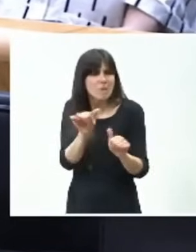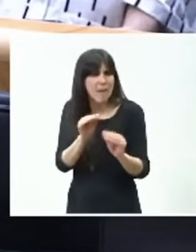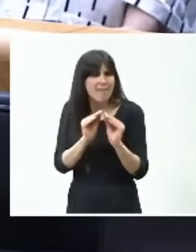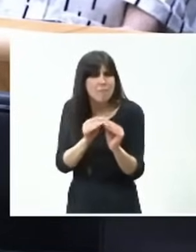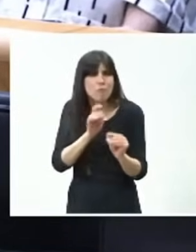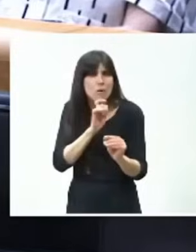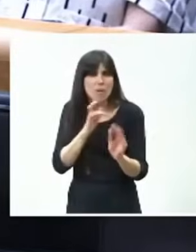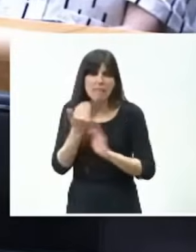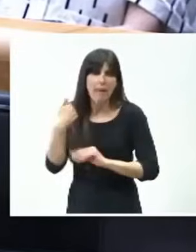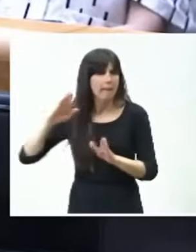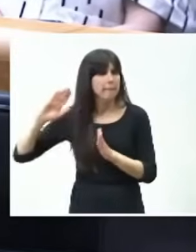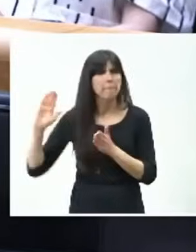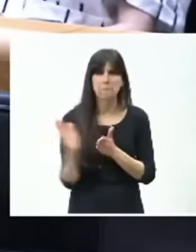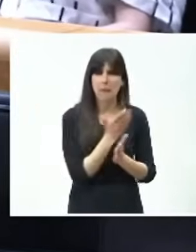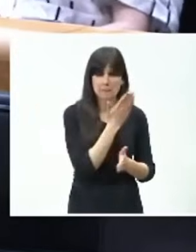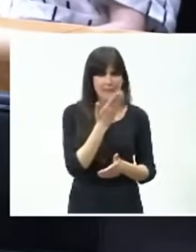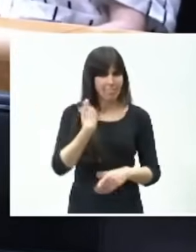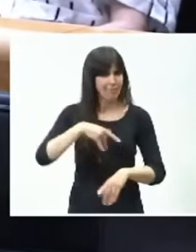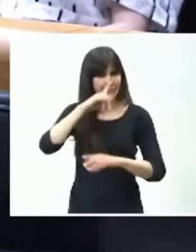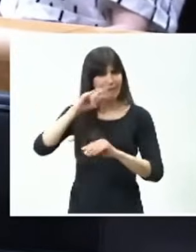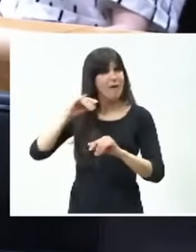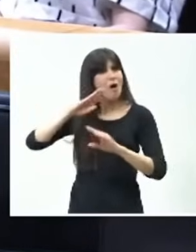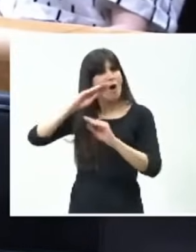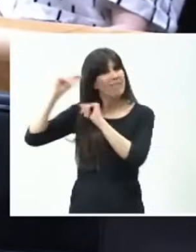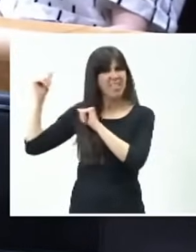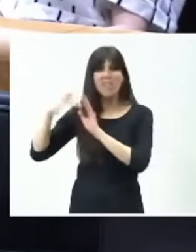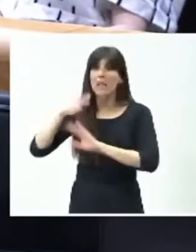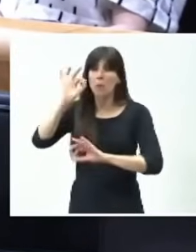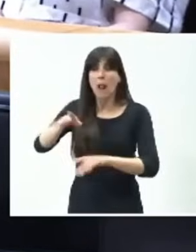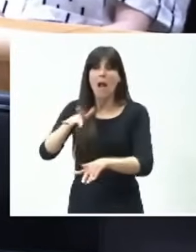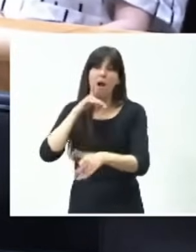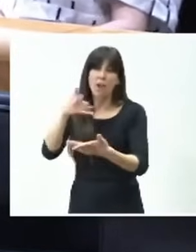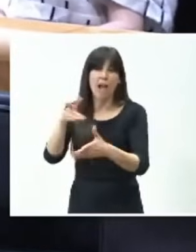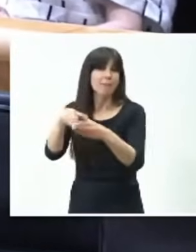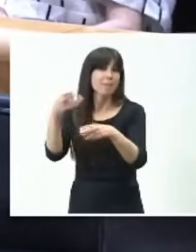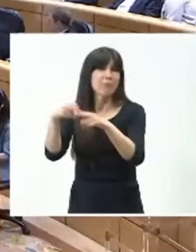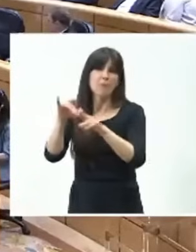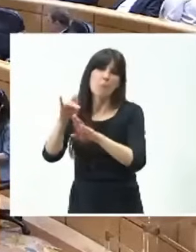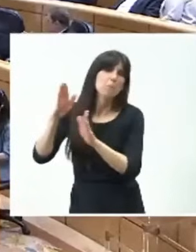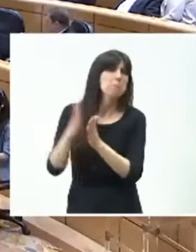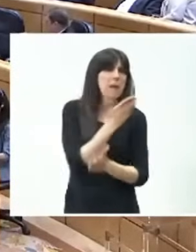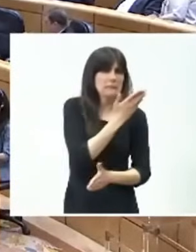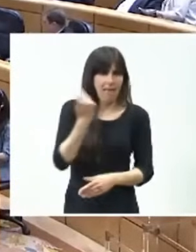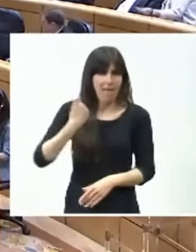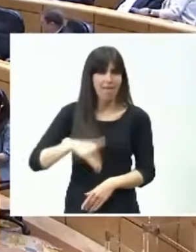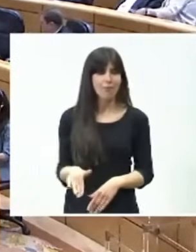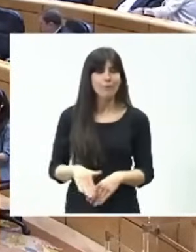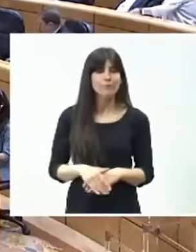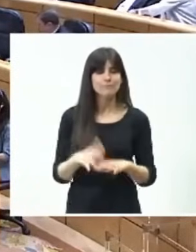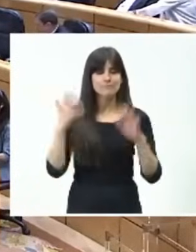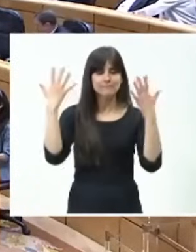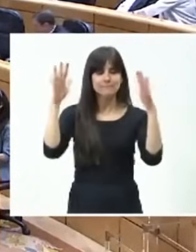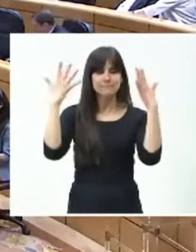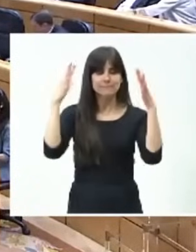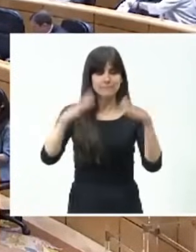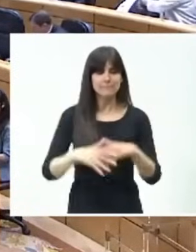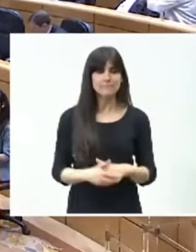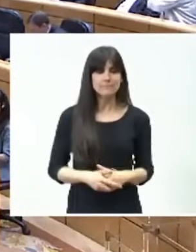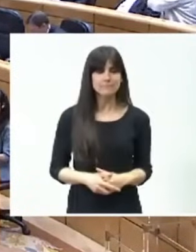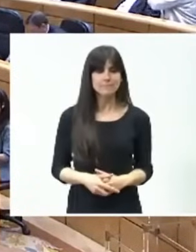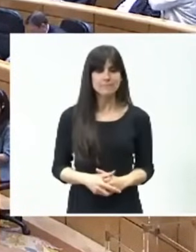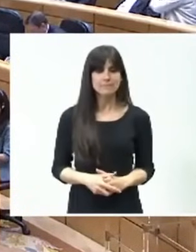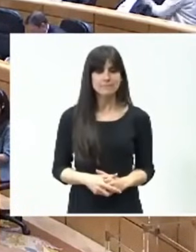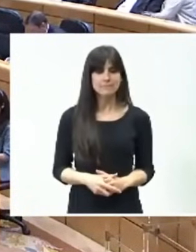quedó en el pasado, exactamente donde están ustedes. En la etapa de Aznar como presidente se pisoteó la independencia de Radio